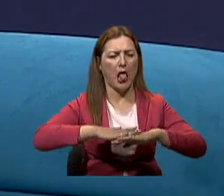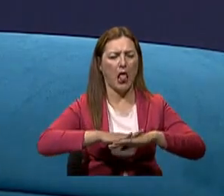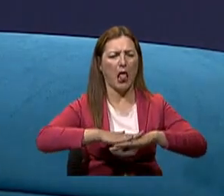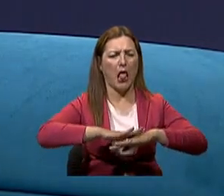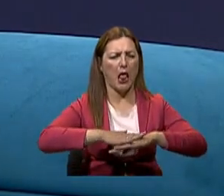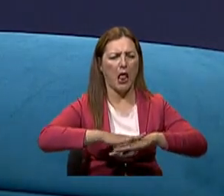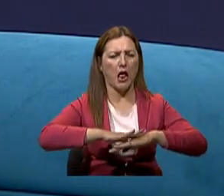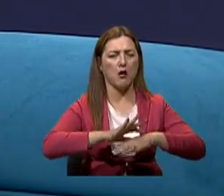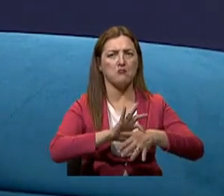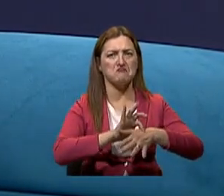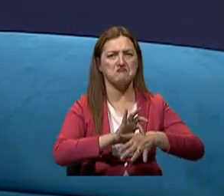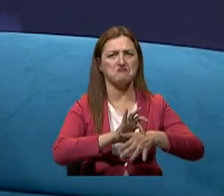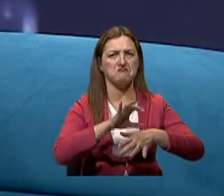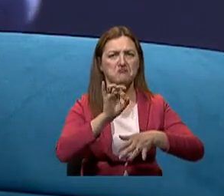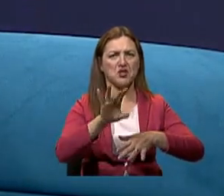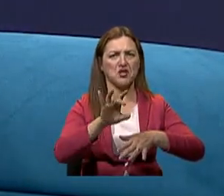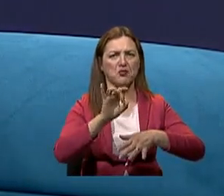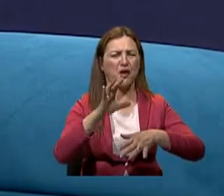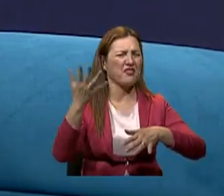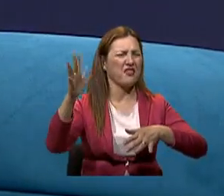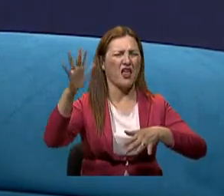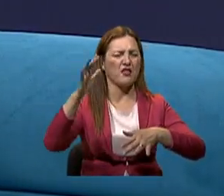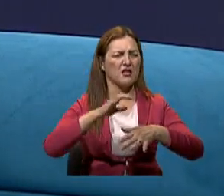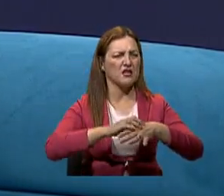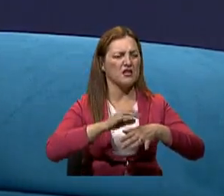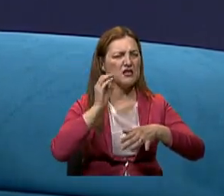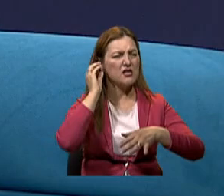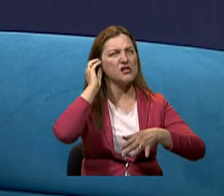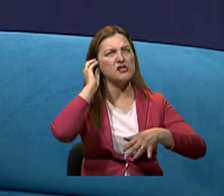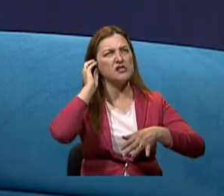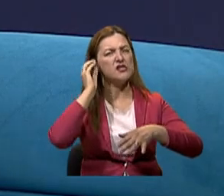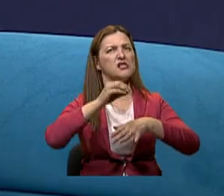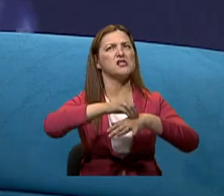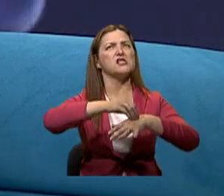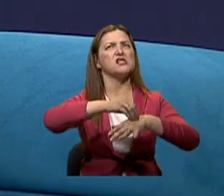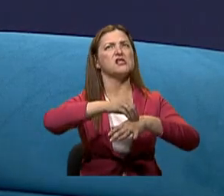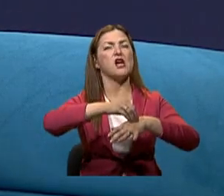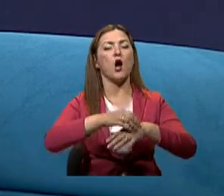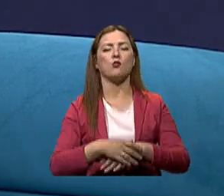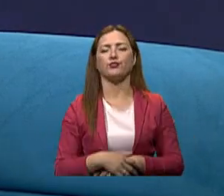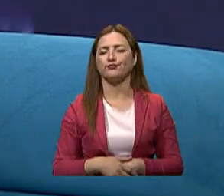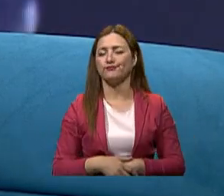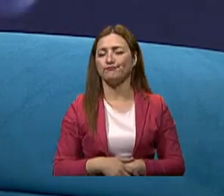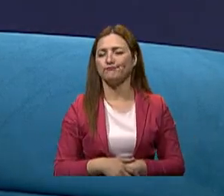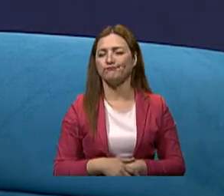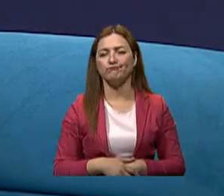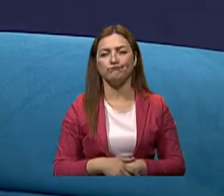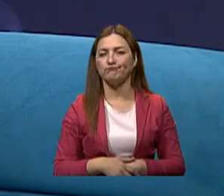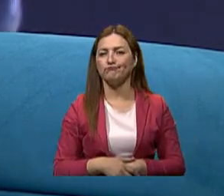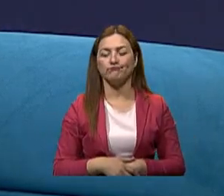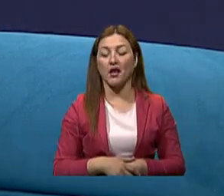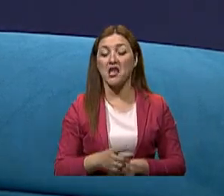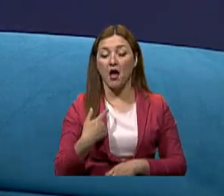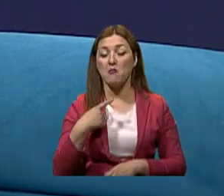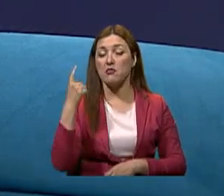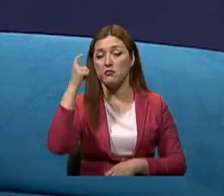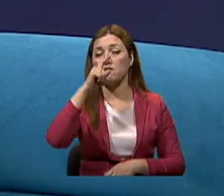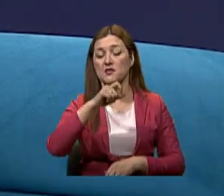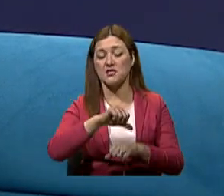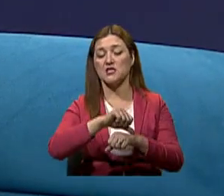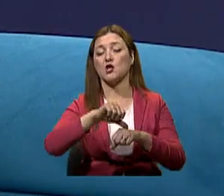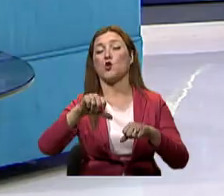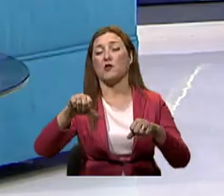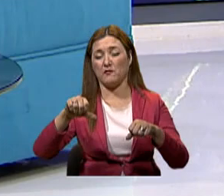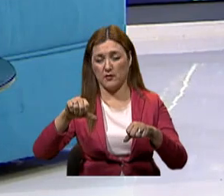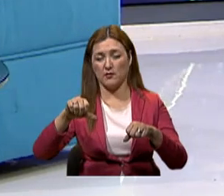no tiene pulsos, no escuchamos flujos, ese paciente ya entra a una estratificada de una cirugía